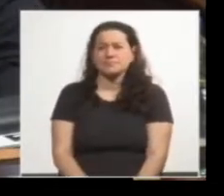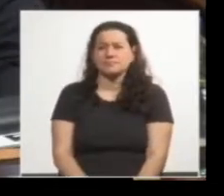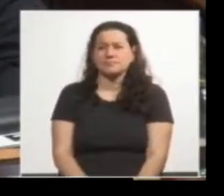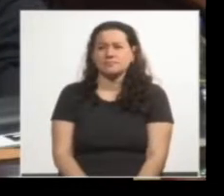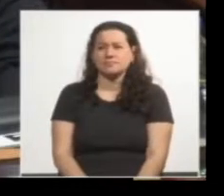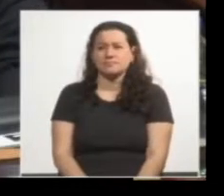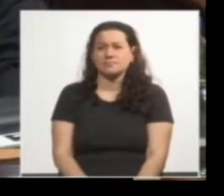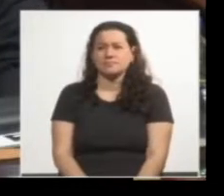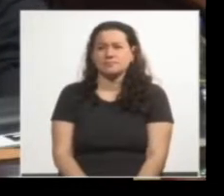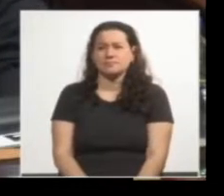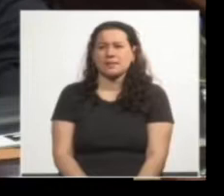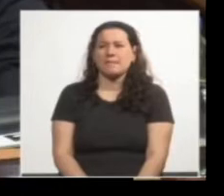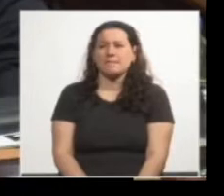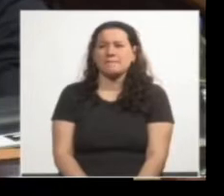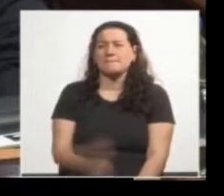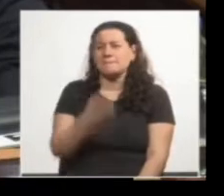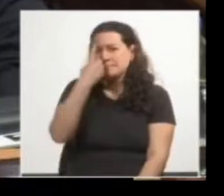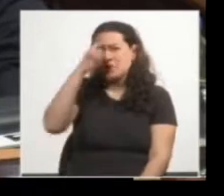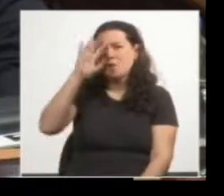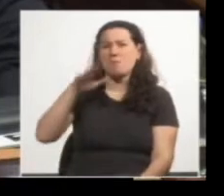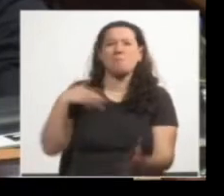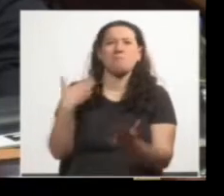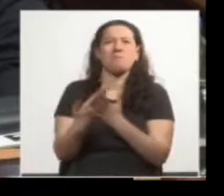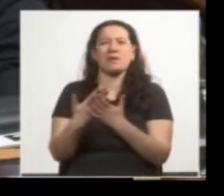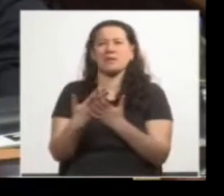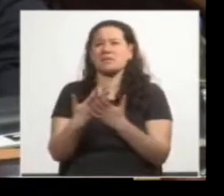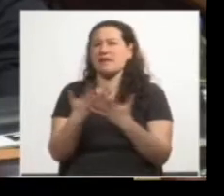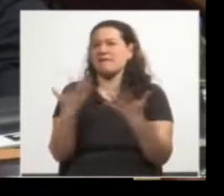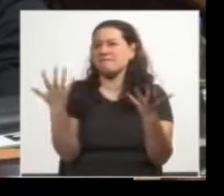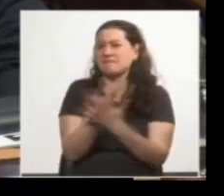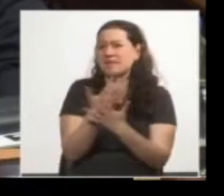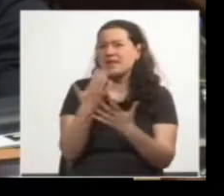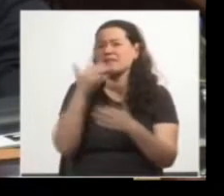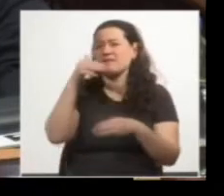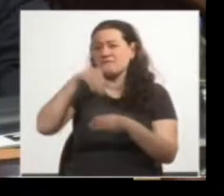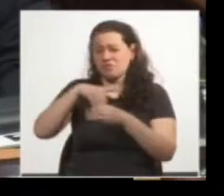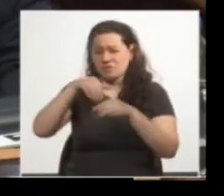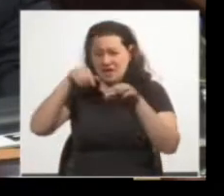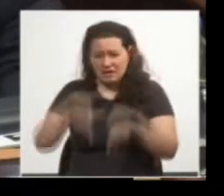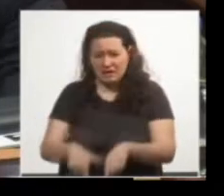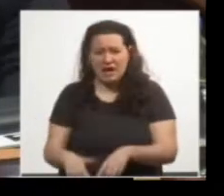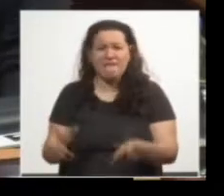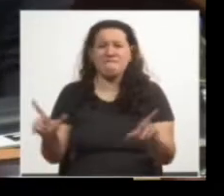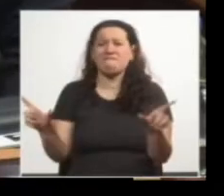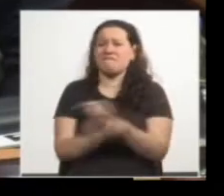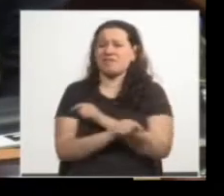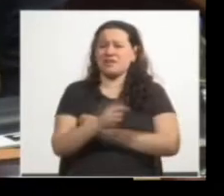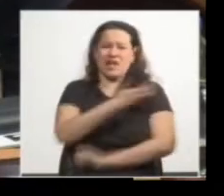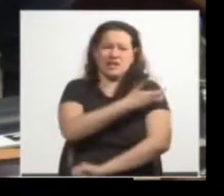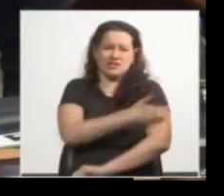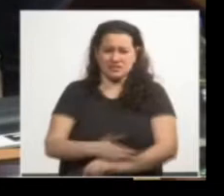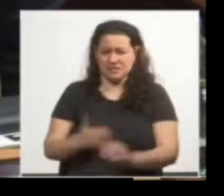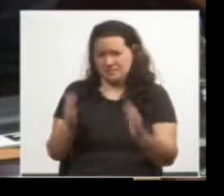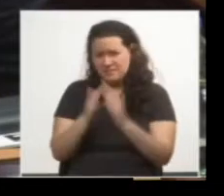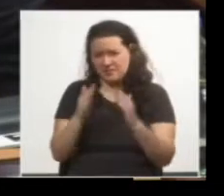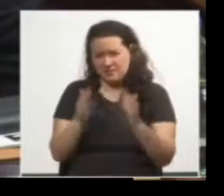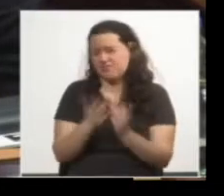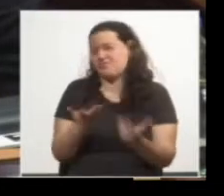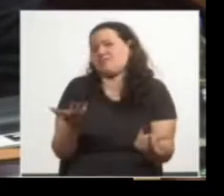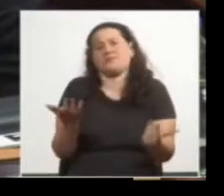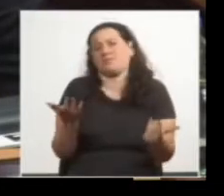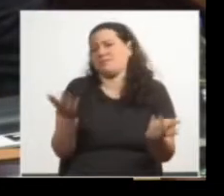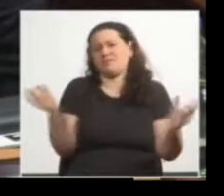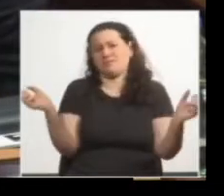propuesta más demagógica decir que con lo que se está votando en esta rendición de cuentas se terminan los asentamientos no hay